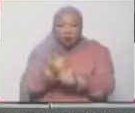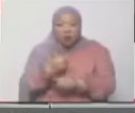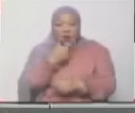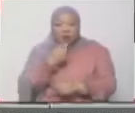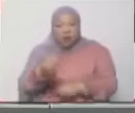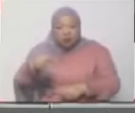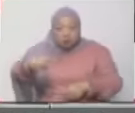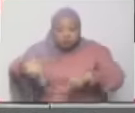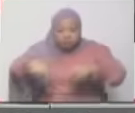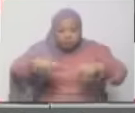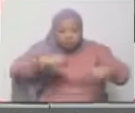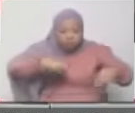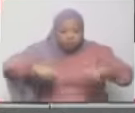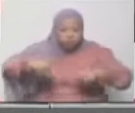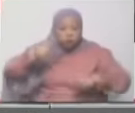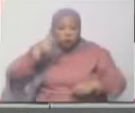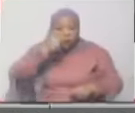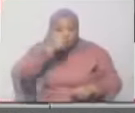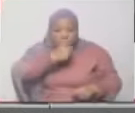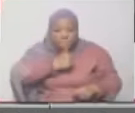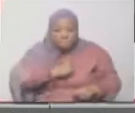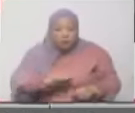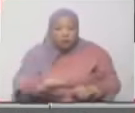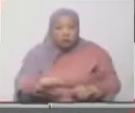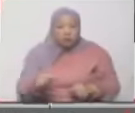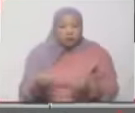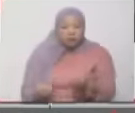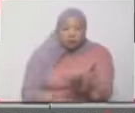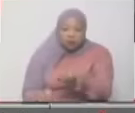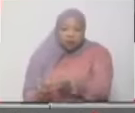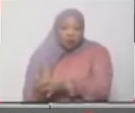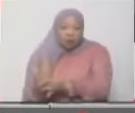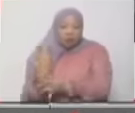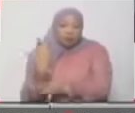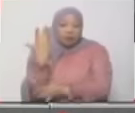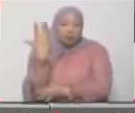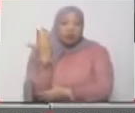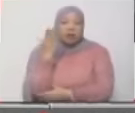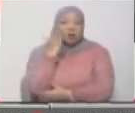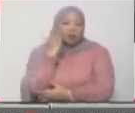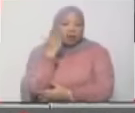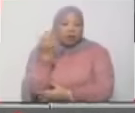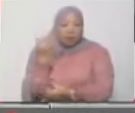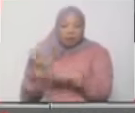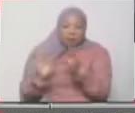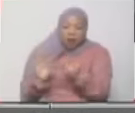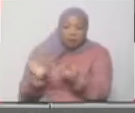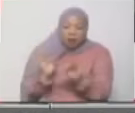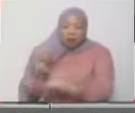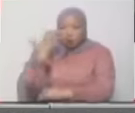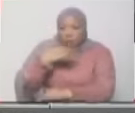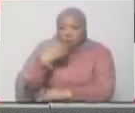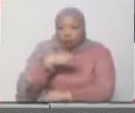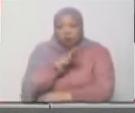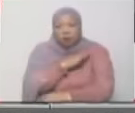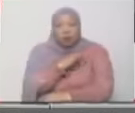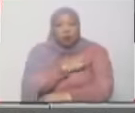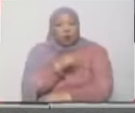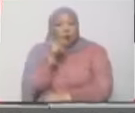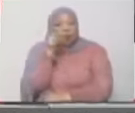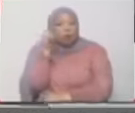cosechar, que tiene paciencia cuando cosecha, que sabe preparar sus alimentos. Un hombre, una